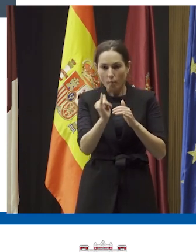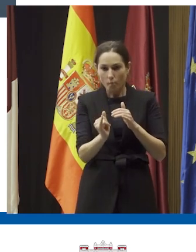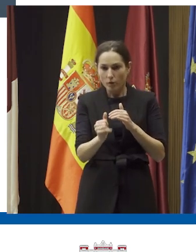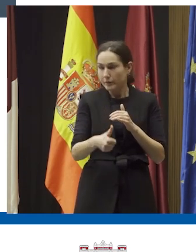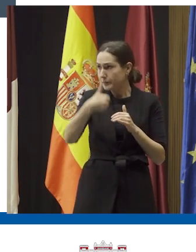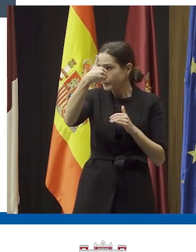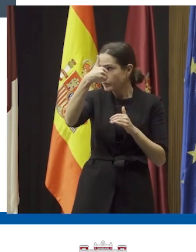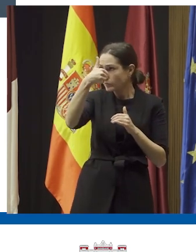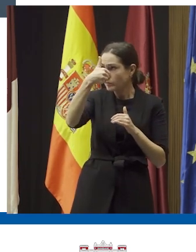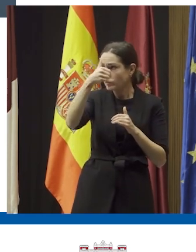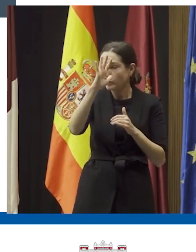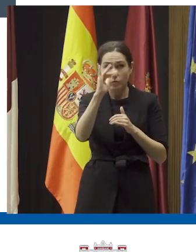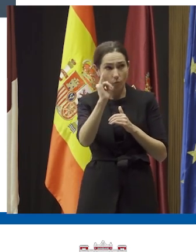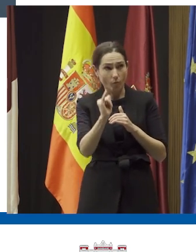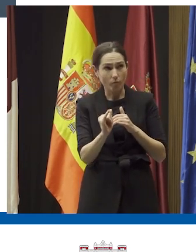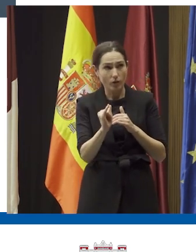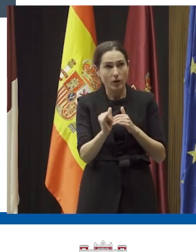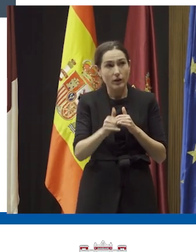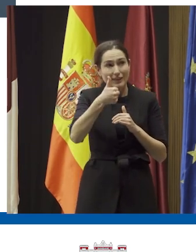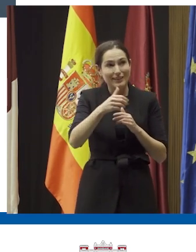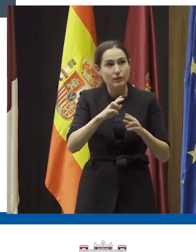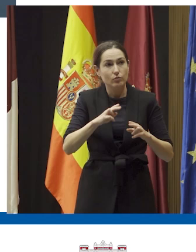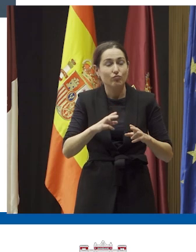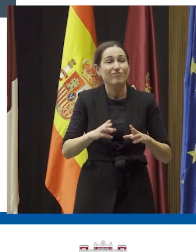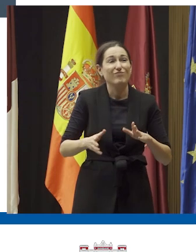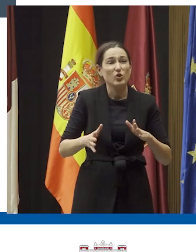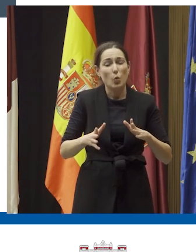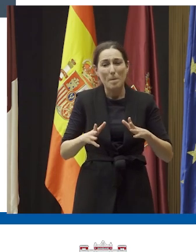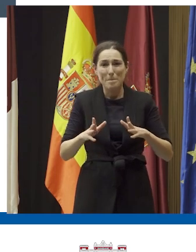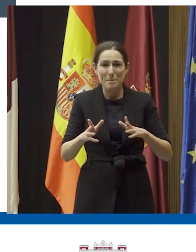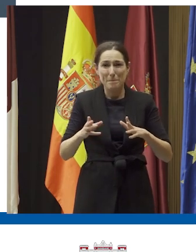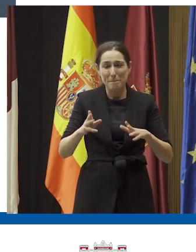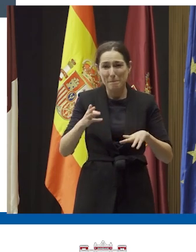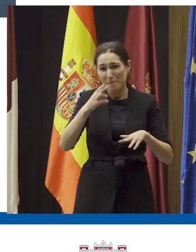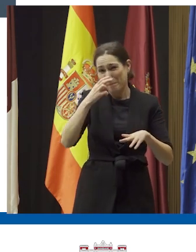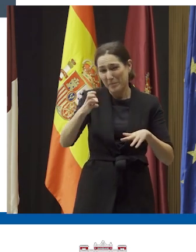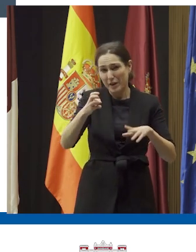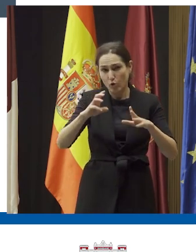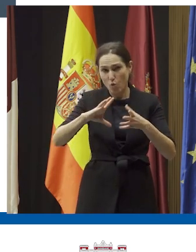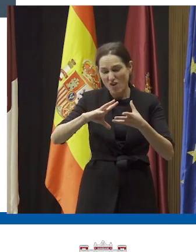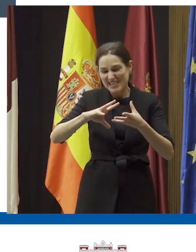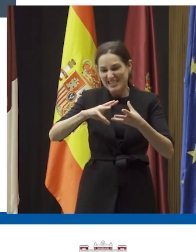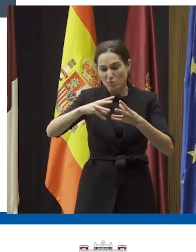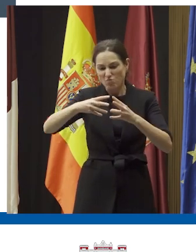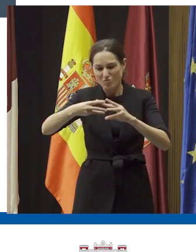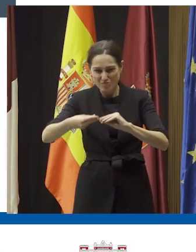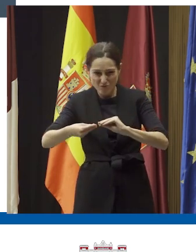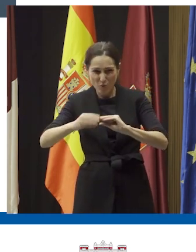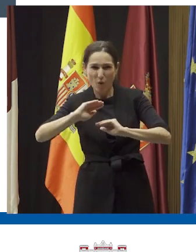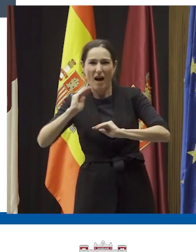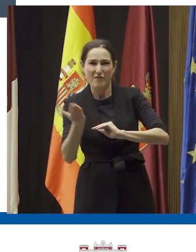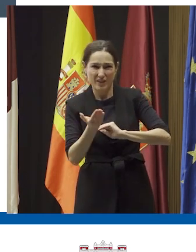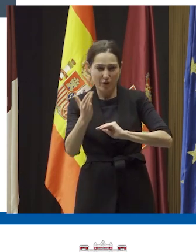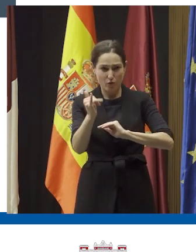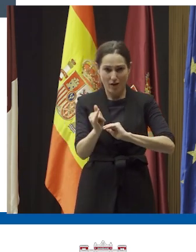ven? Y con un pie equino se llama. Es la atrofia muscular que produce la poliomielitis.